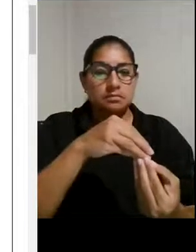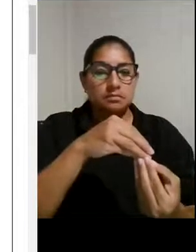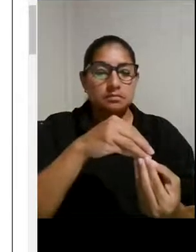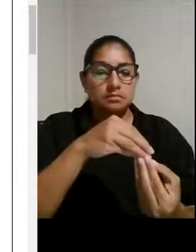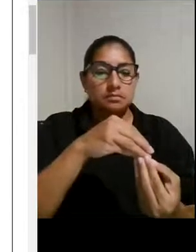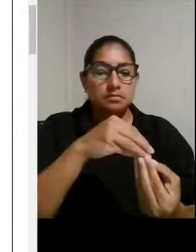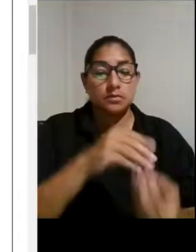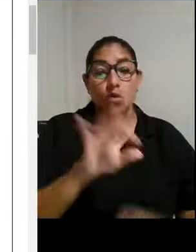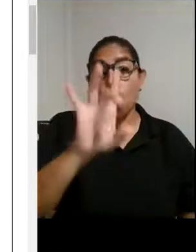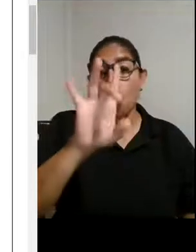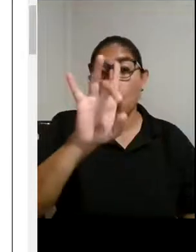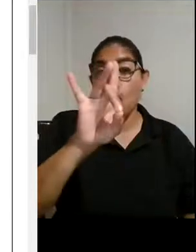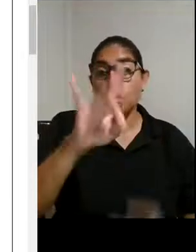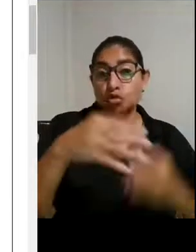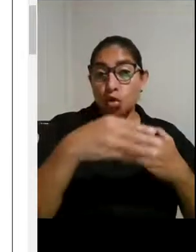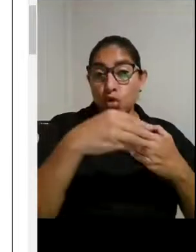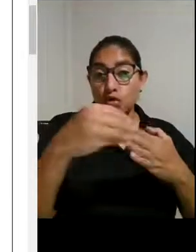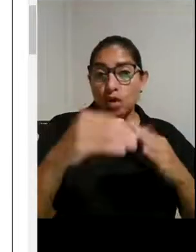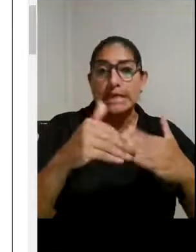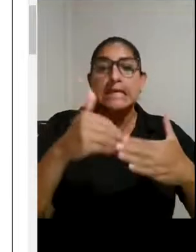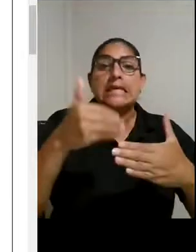en 8 dólares y después